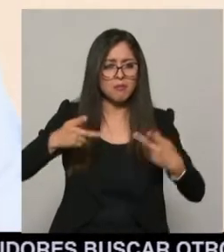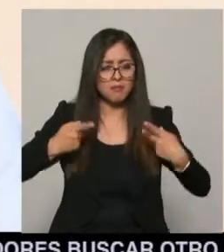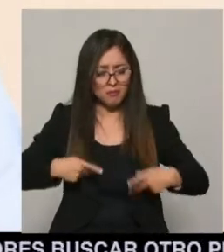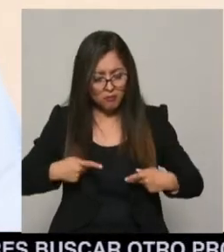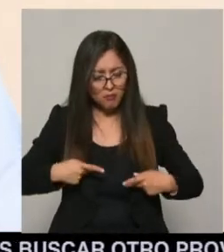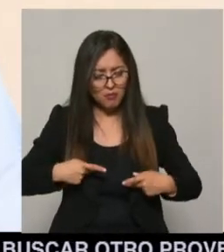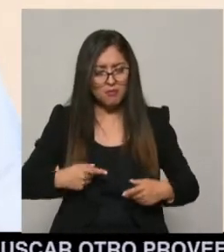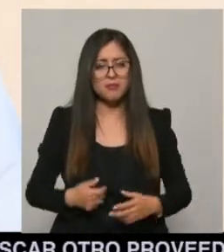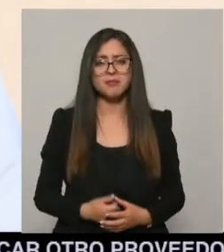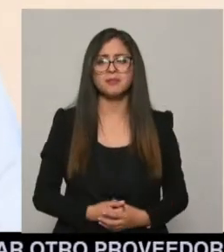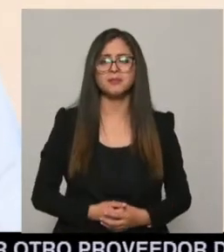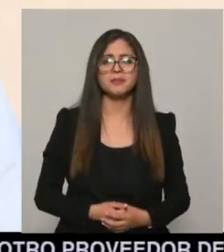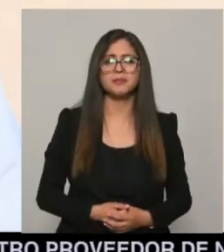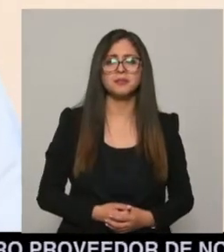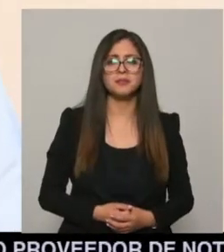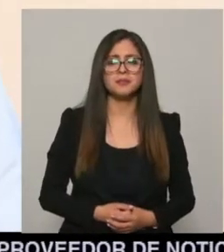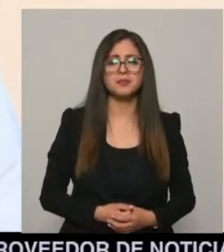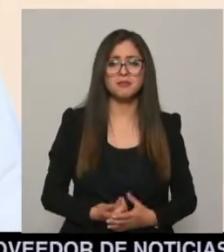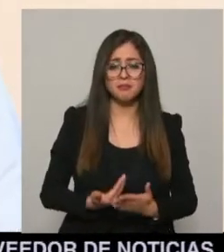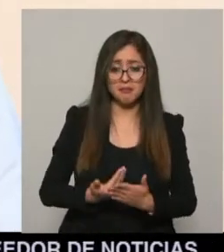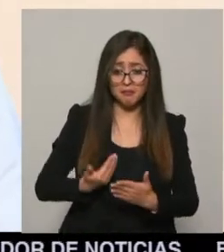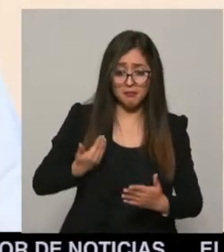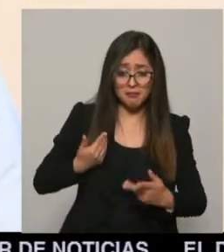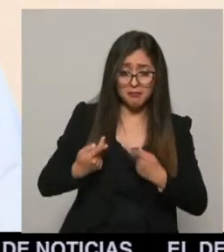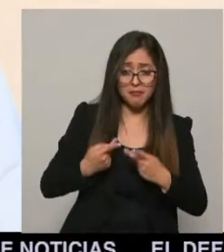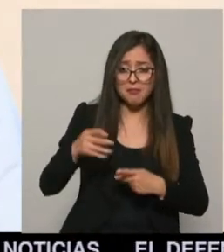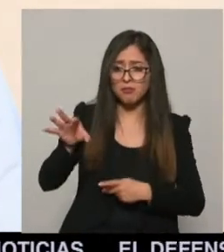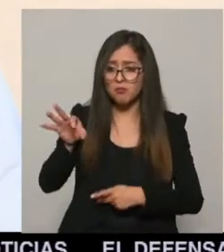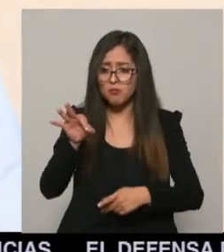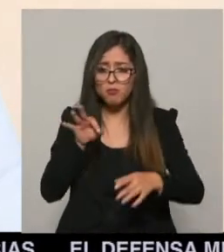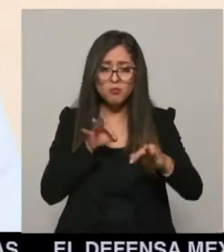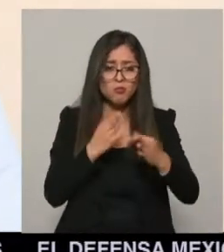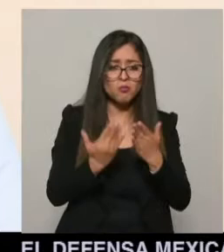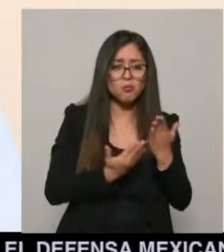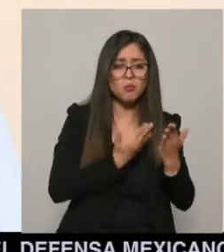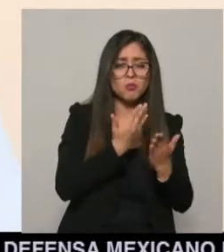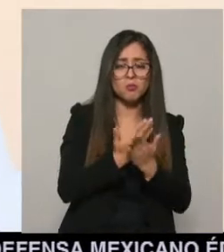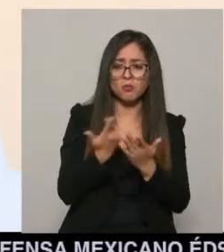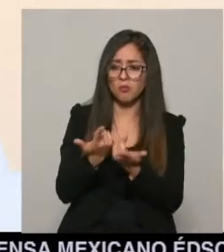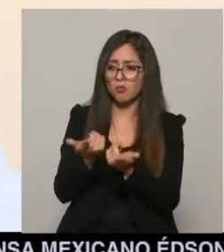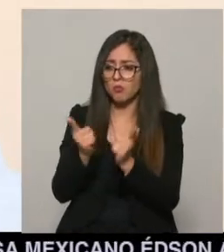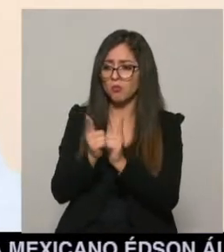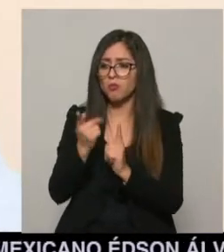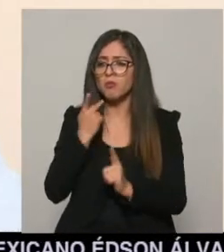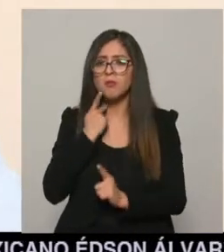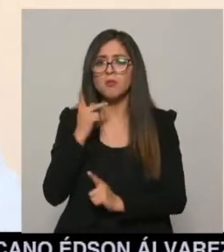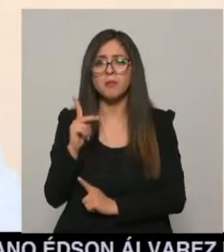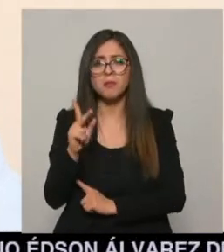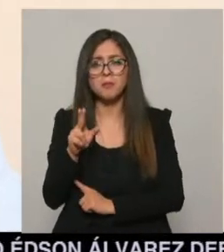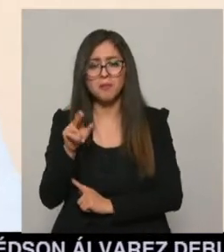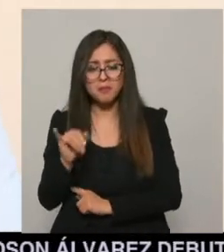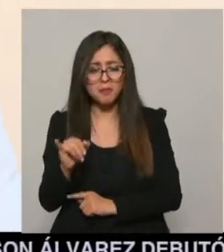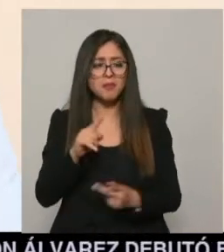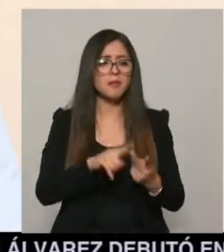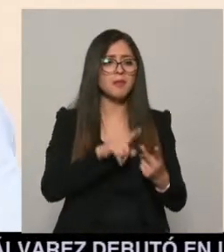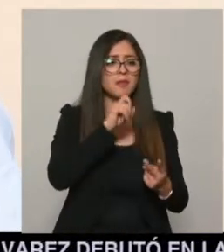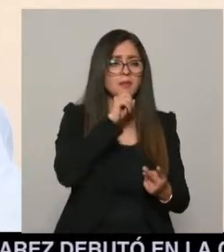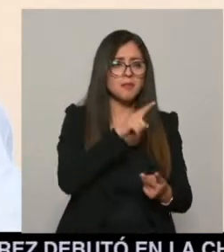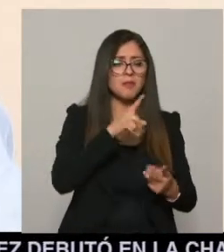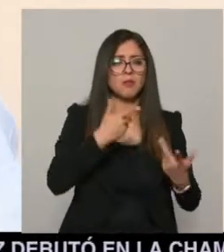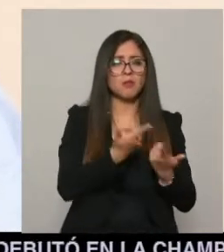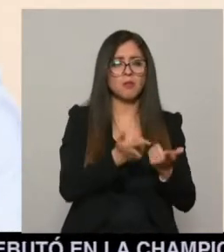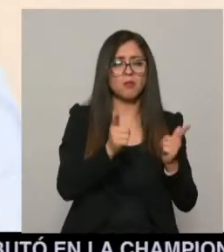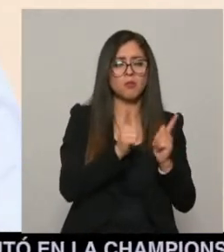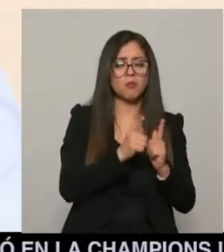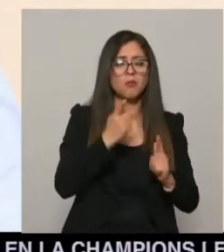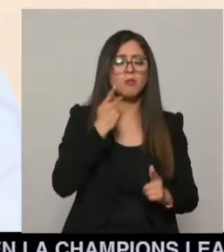diversas propuestas, tanto del PRI, de Acción Nacional, como por supuesto del Partido de la Revolución Democrática.